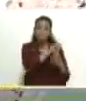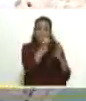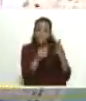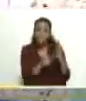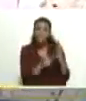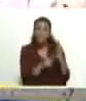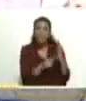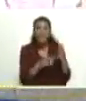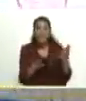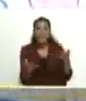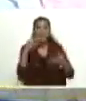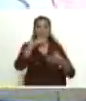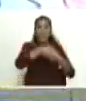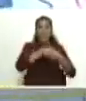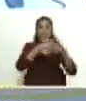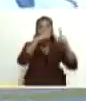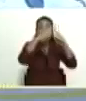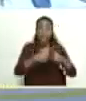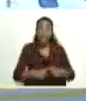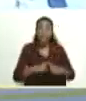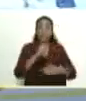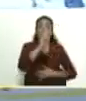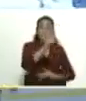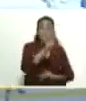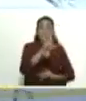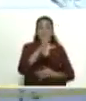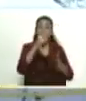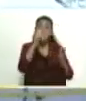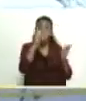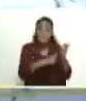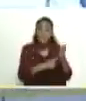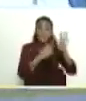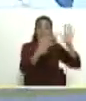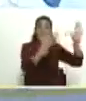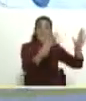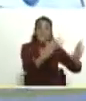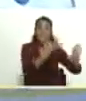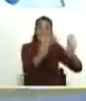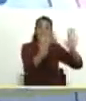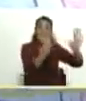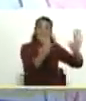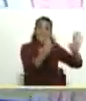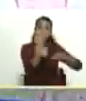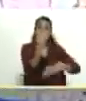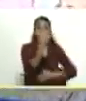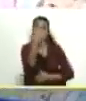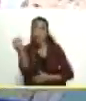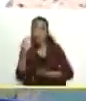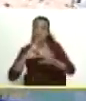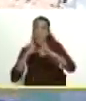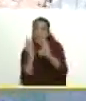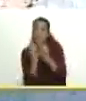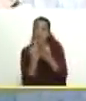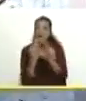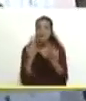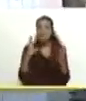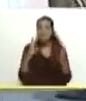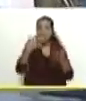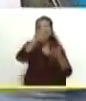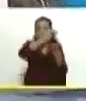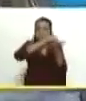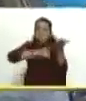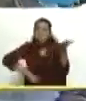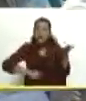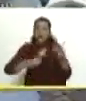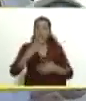Aquí nos encontramos con un total de familias de 1.640, ya sensibilizadas, población